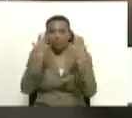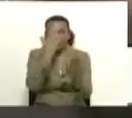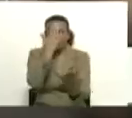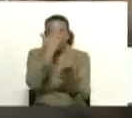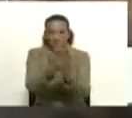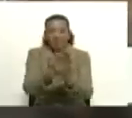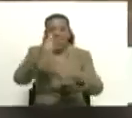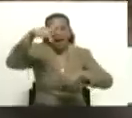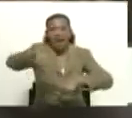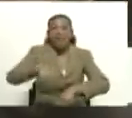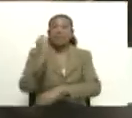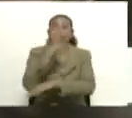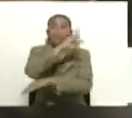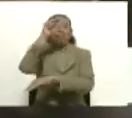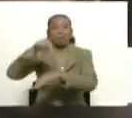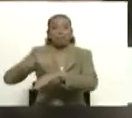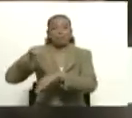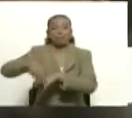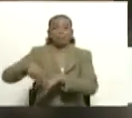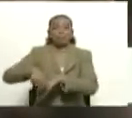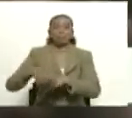está presente.